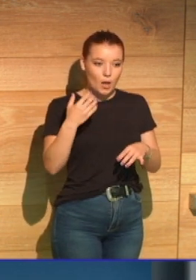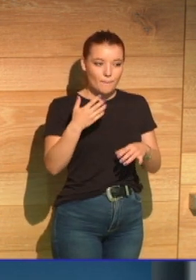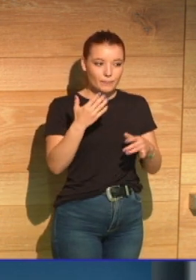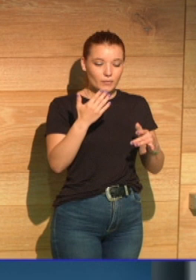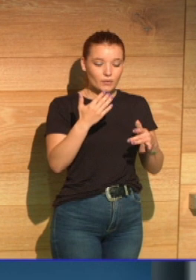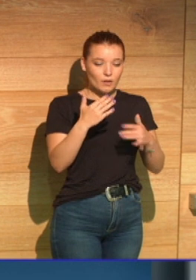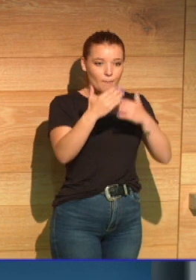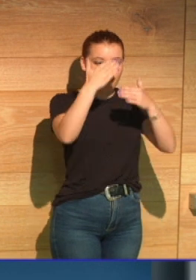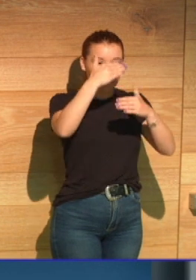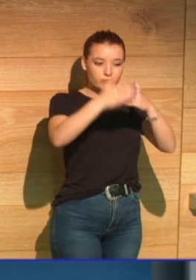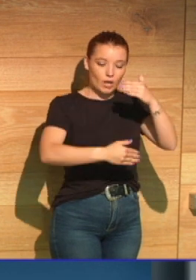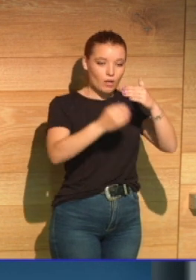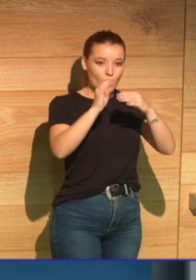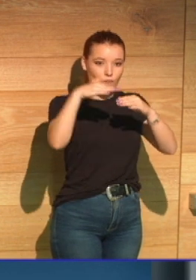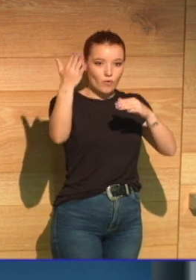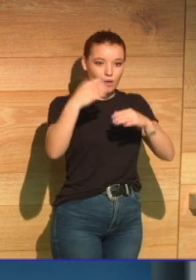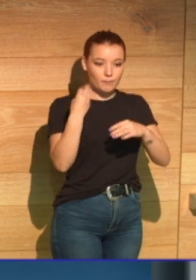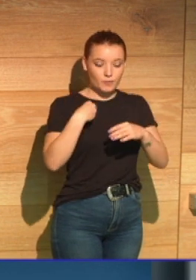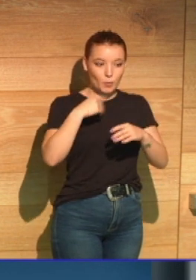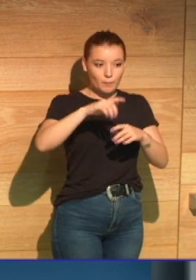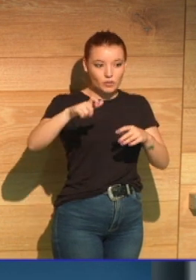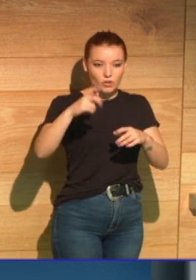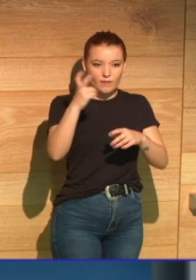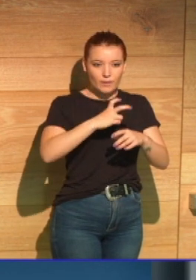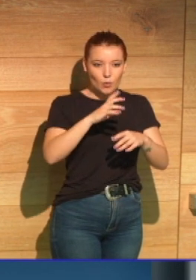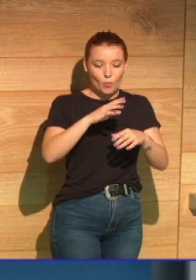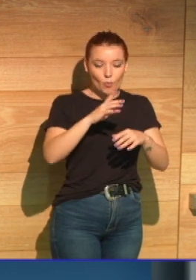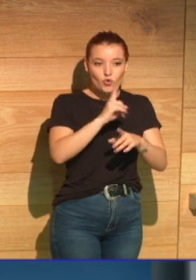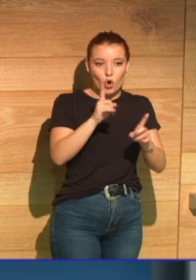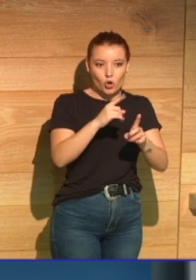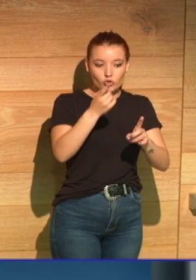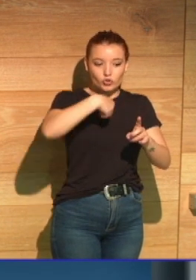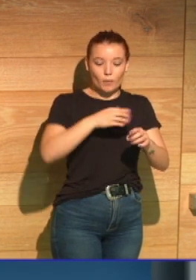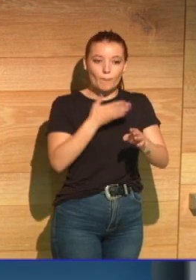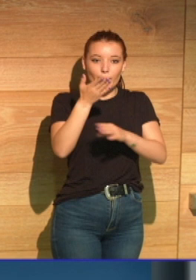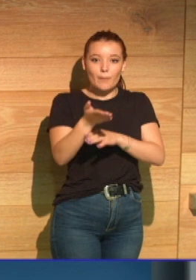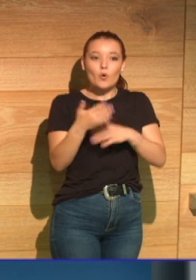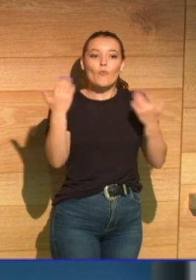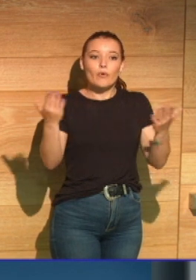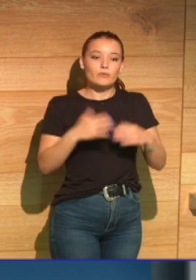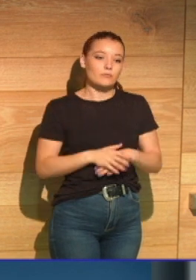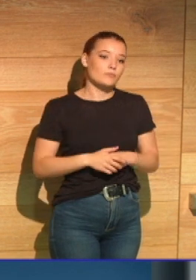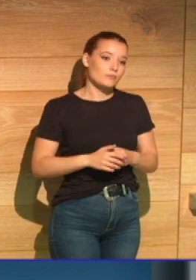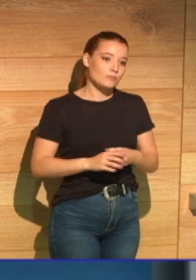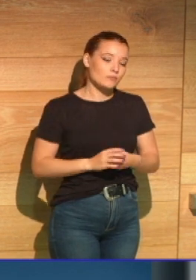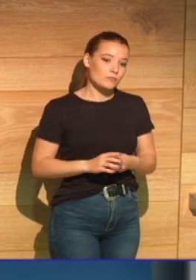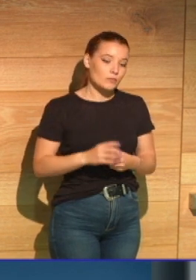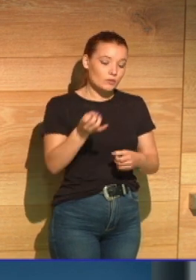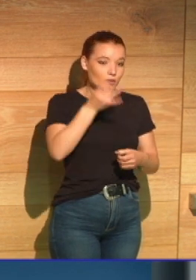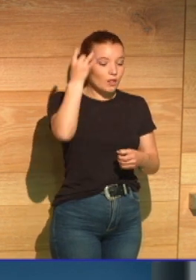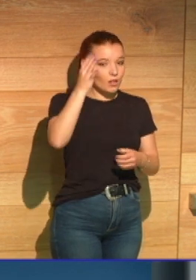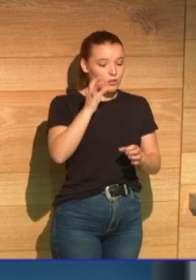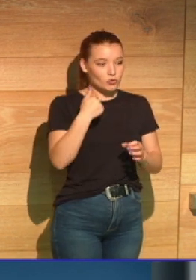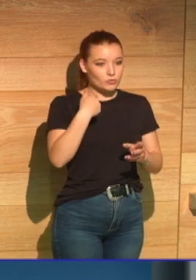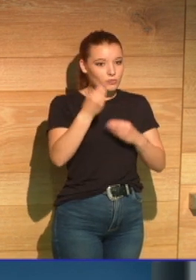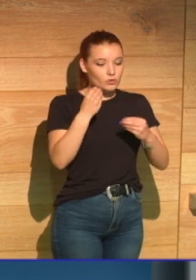en ¿y cuándo la gente viene?, sino más bien de qué manera nosotros vamos. Y los ejercicios que produjeron me parecieron muy potentes